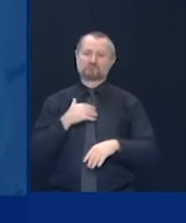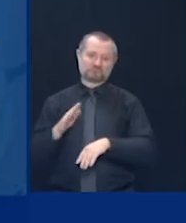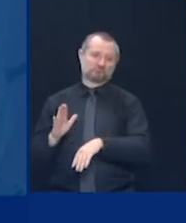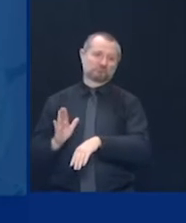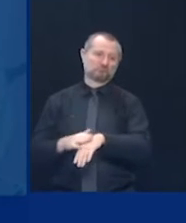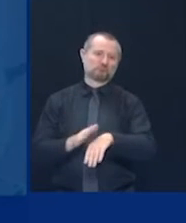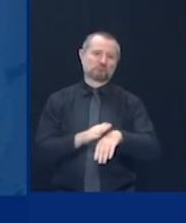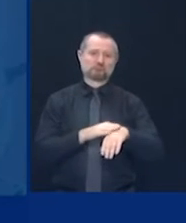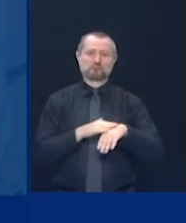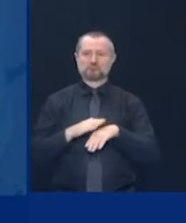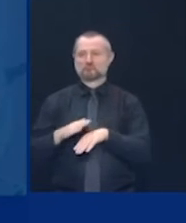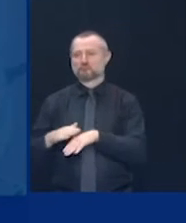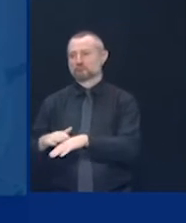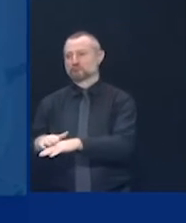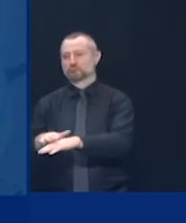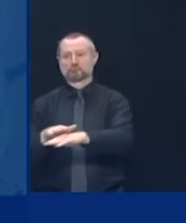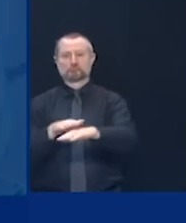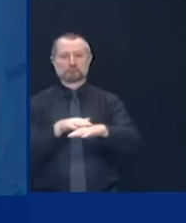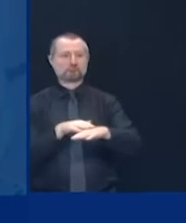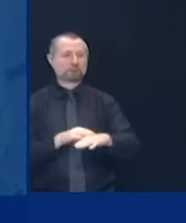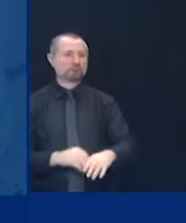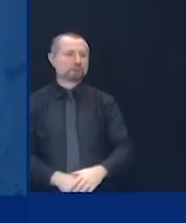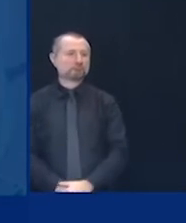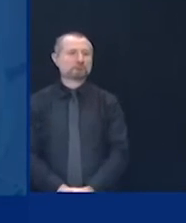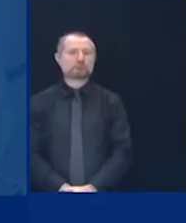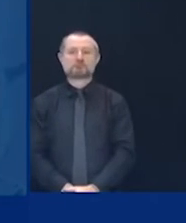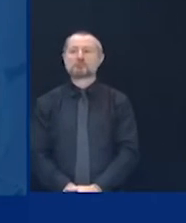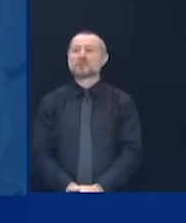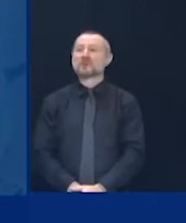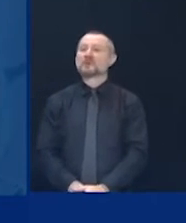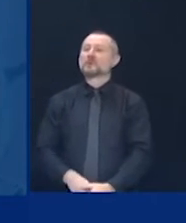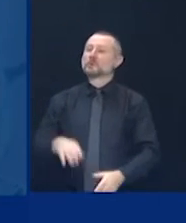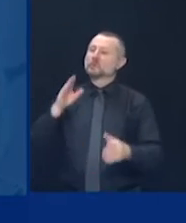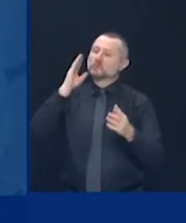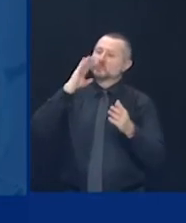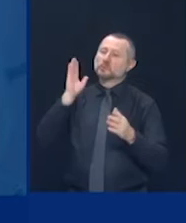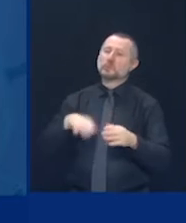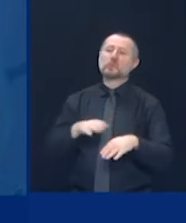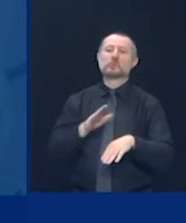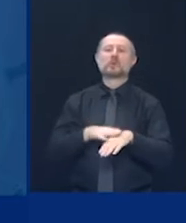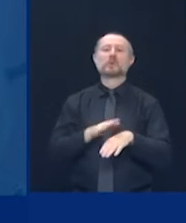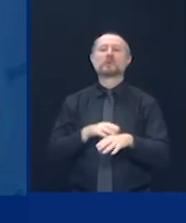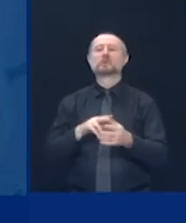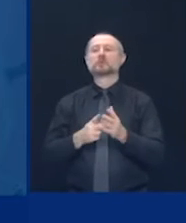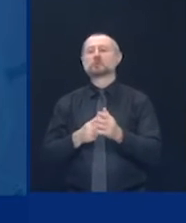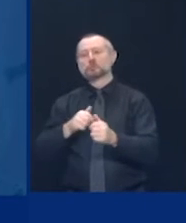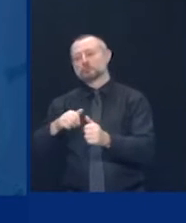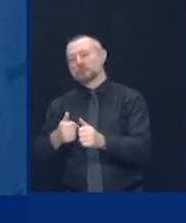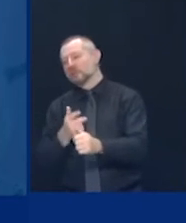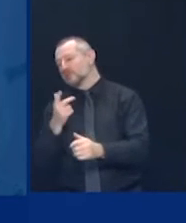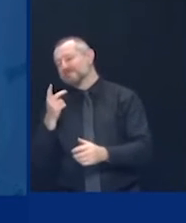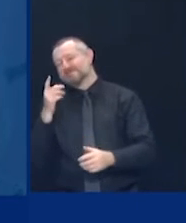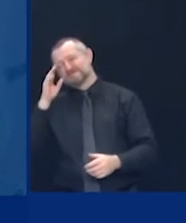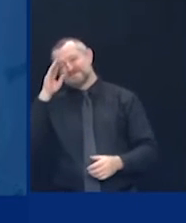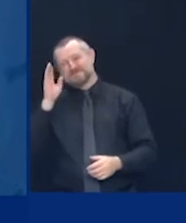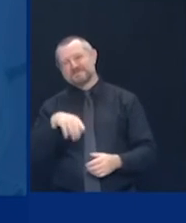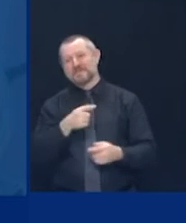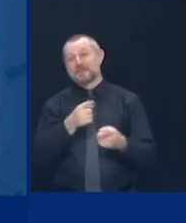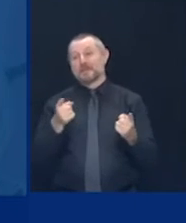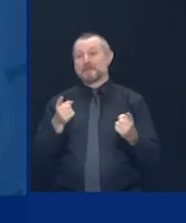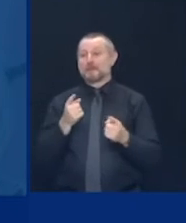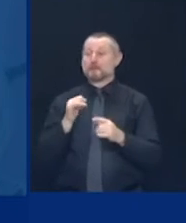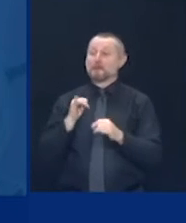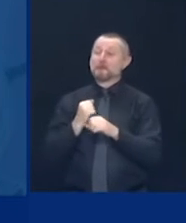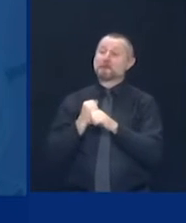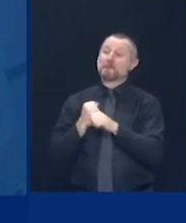para que hay personas que no saben la pista de advertencia en la pista justo antes de la valla cuando estás corriendo para atrapar la pelota que va a hacer